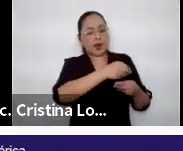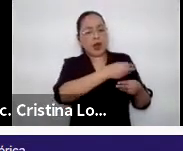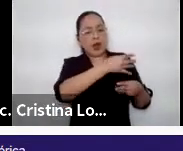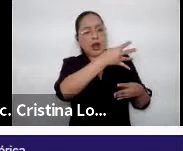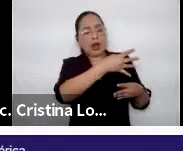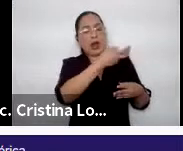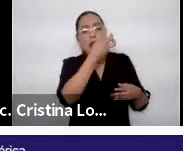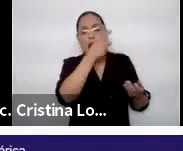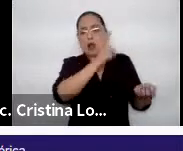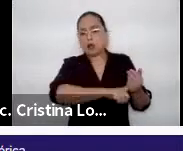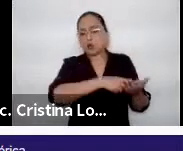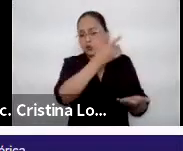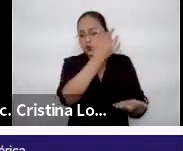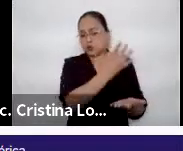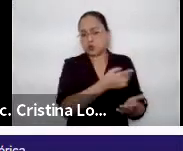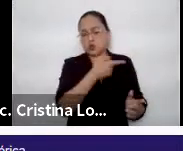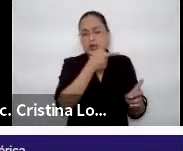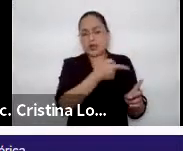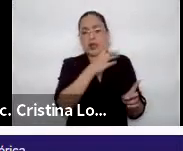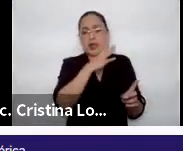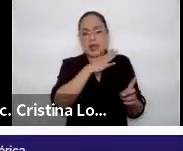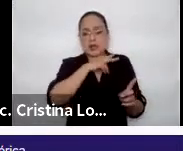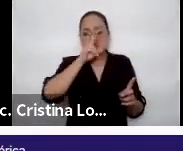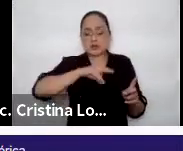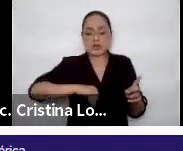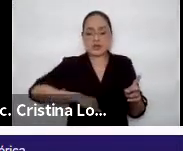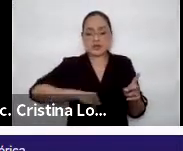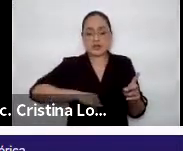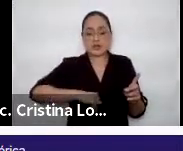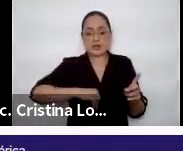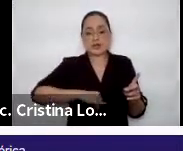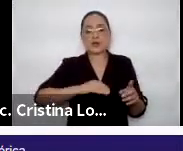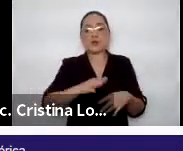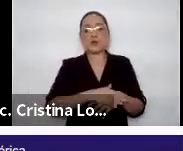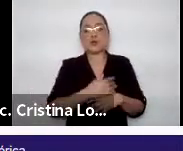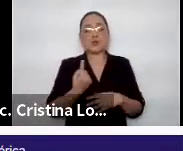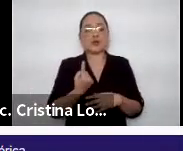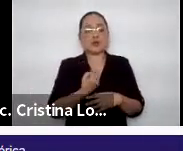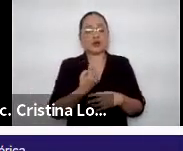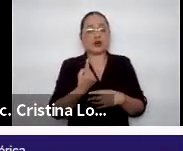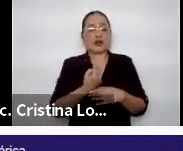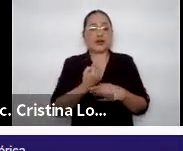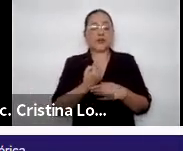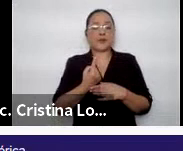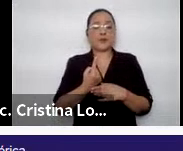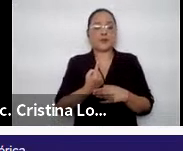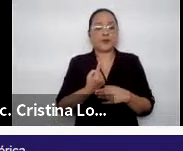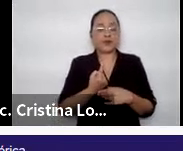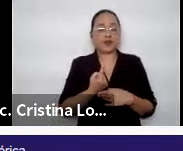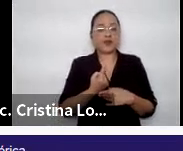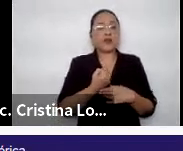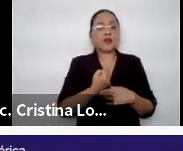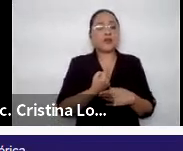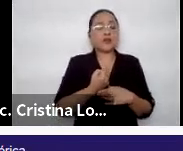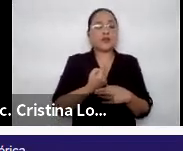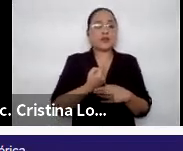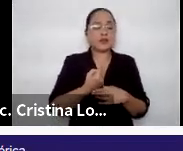esta sección y vean, son índices muy interesantes. En estos índices